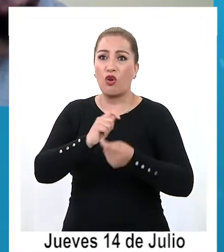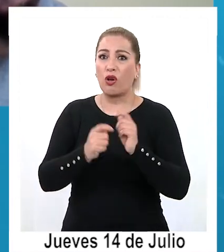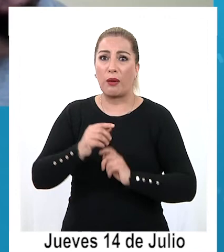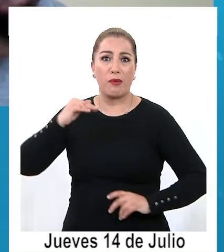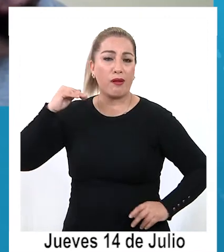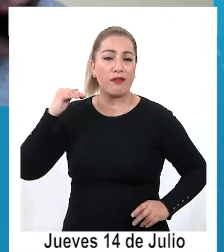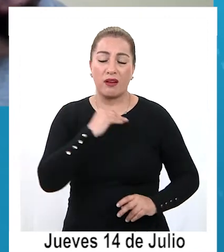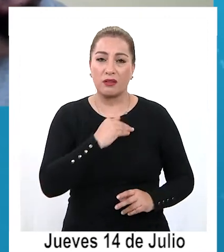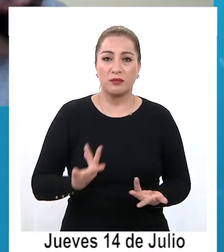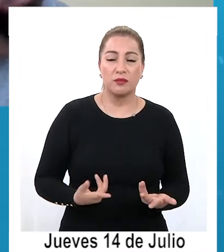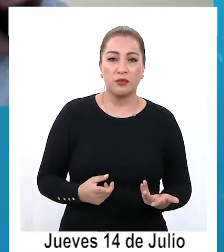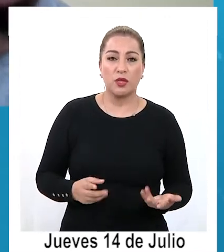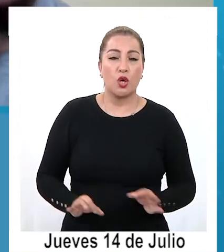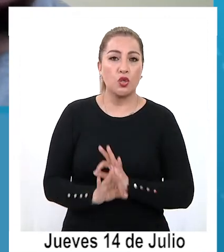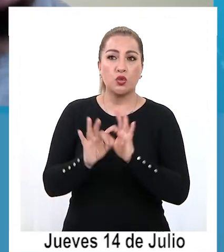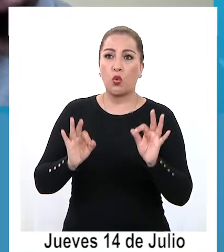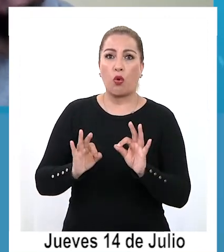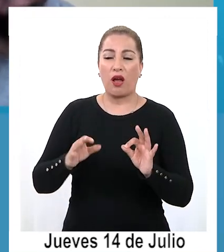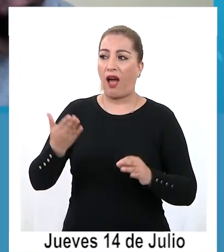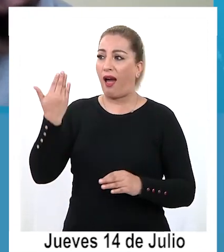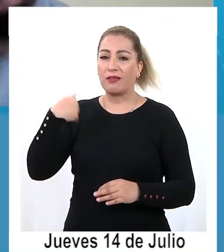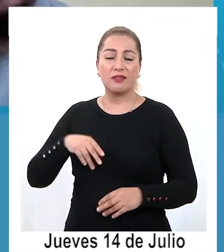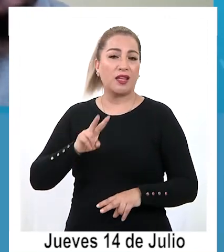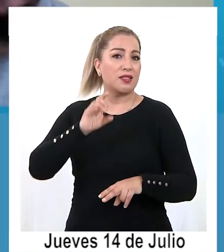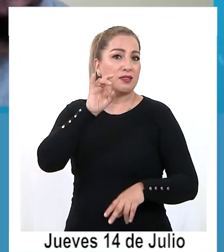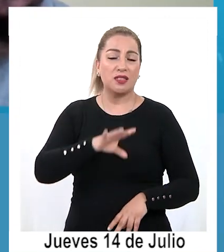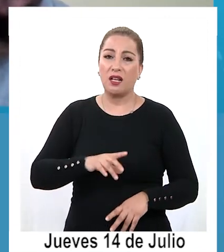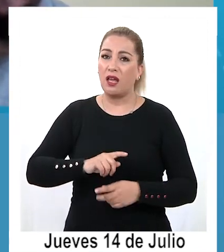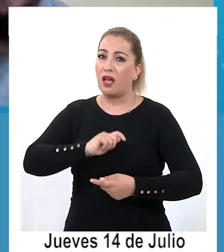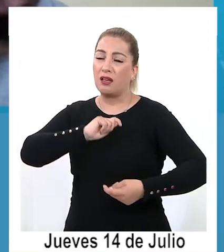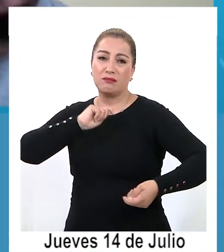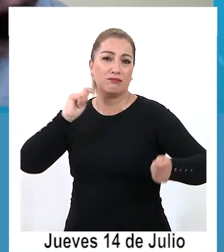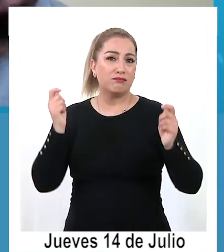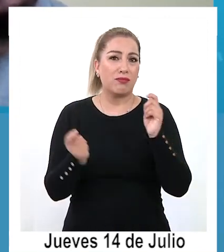Nunca hemos sido de cambios radicales